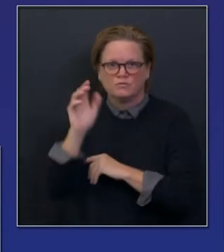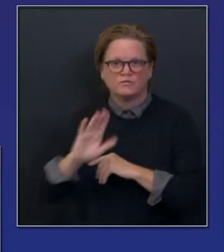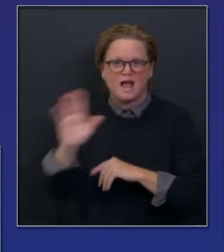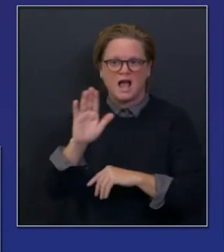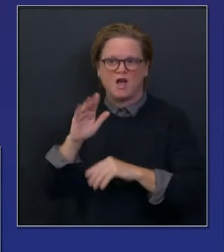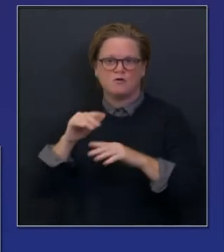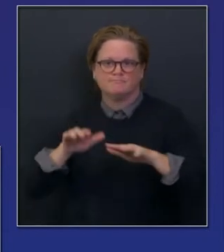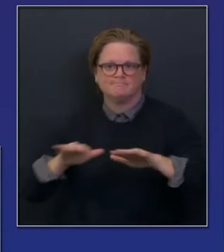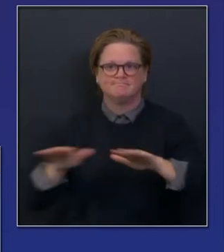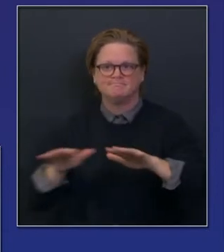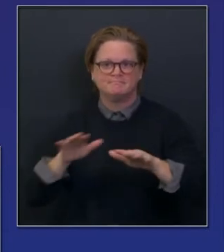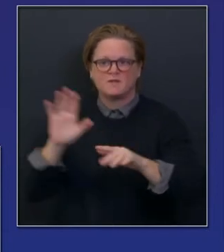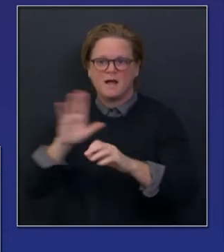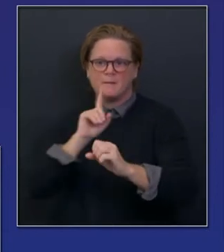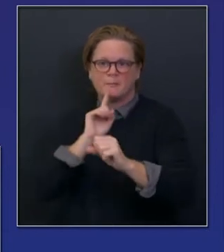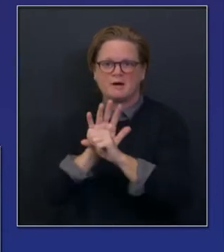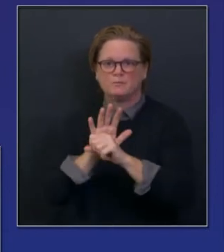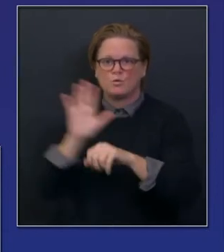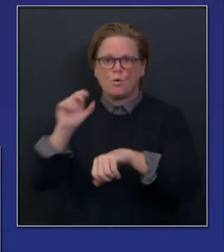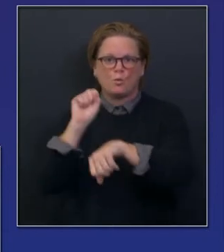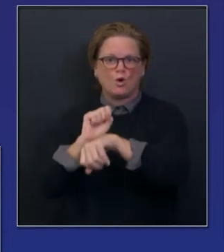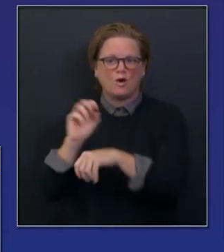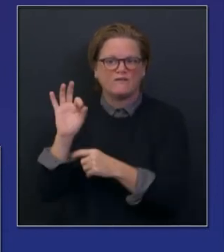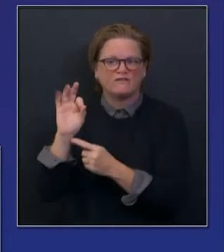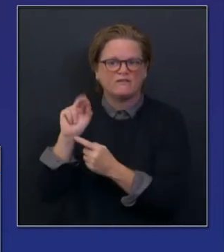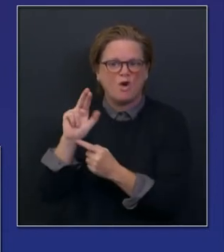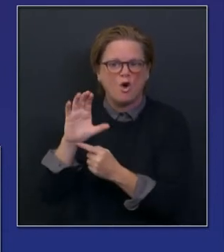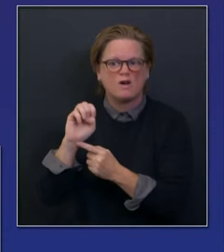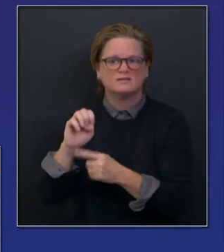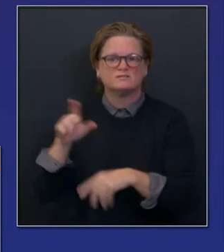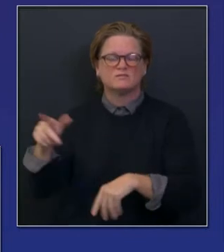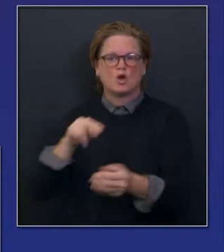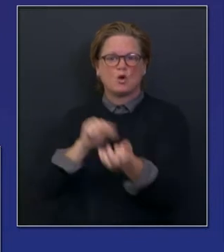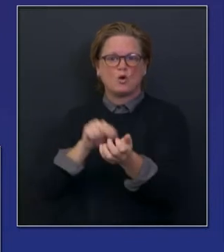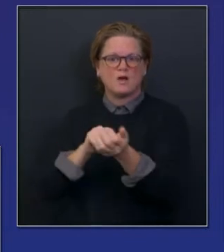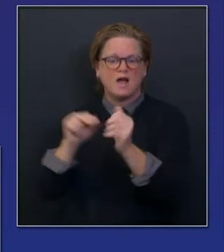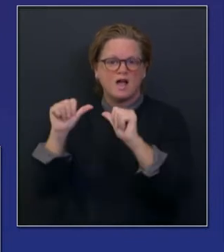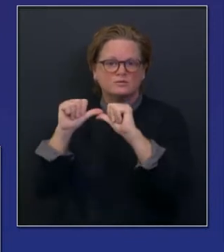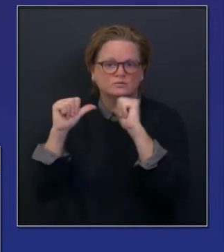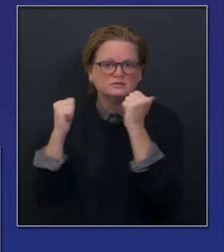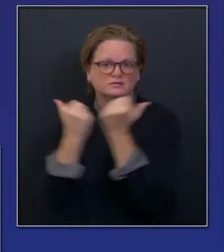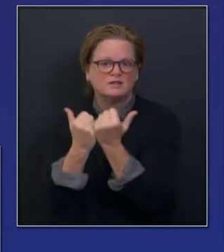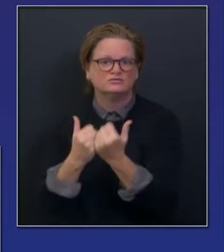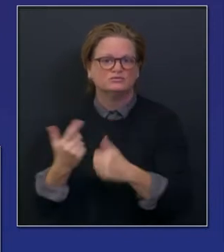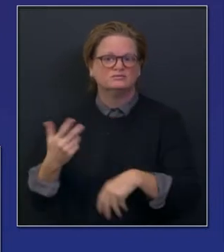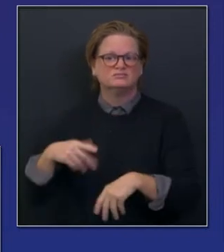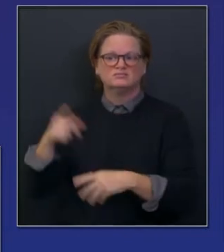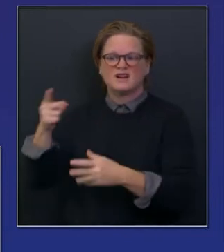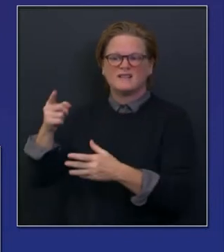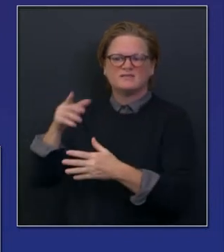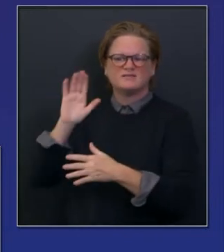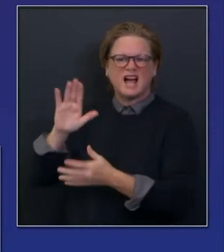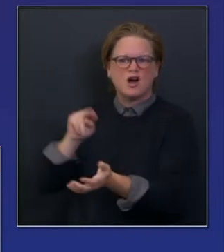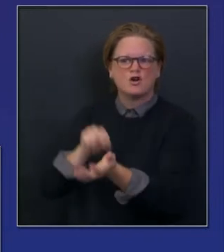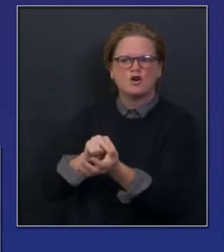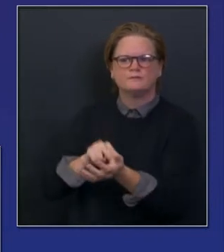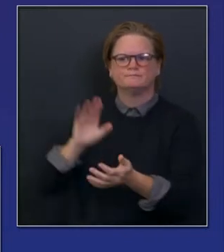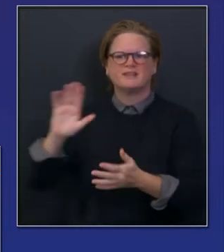el representante de la Fuerza Laboral, Asociación de Enfermeras de California, que son